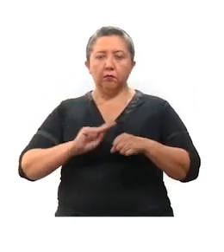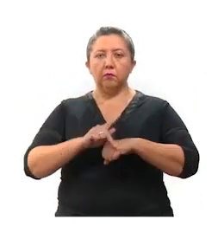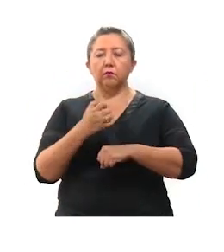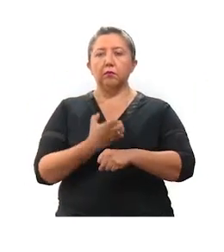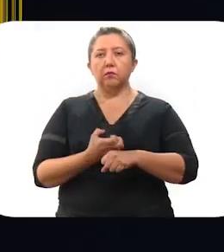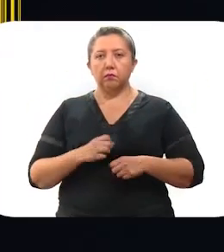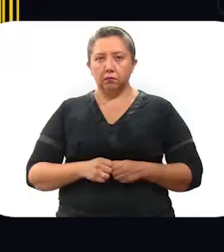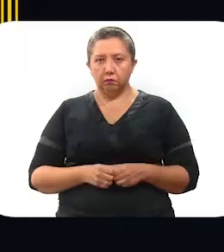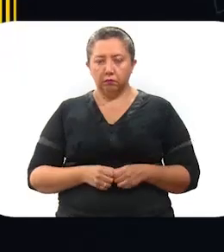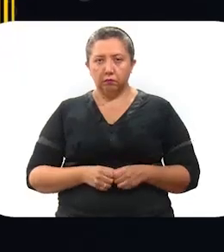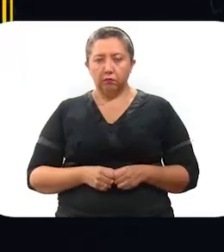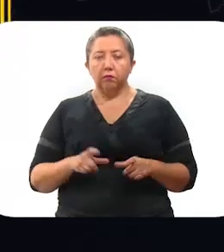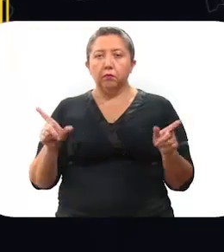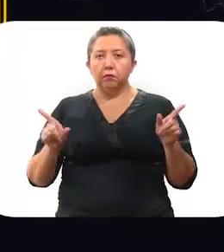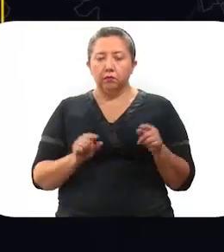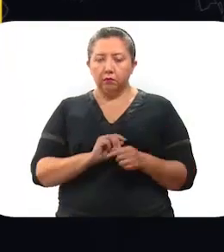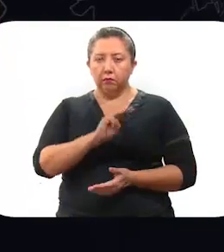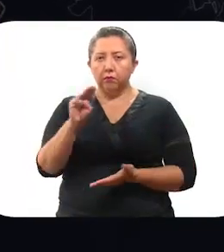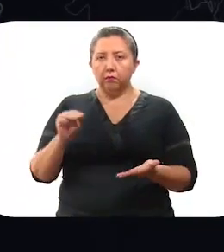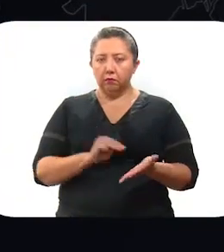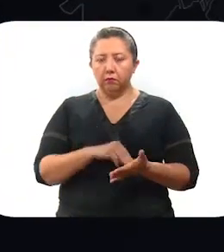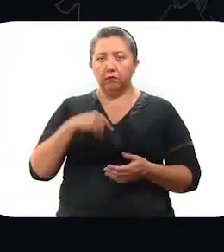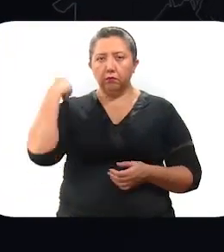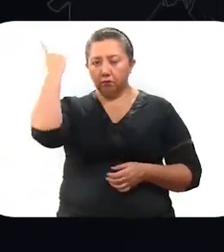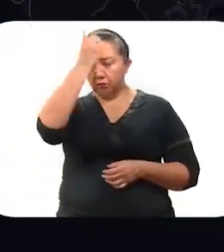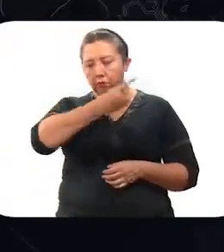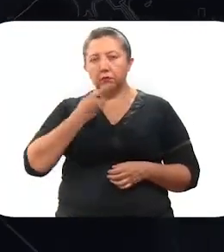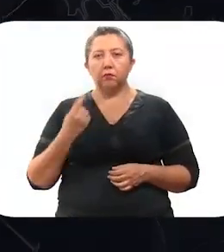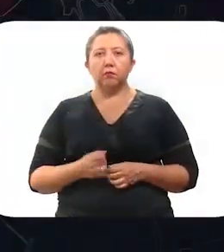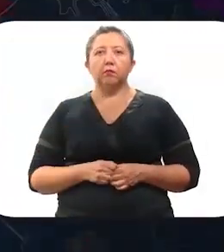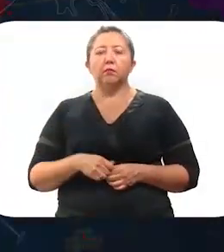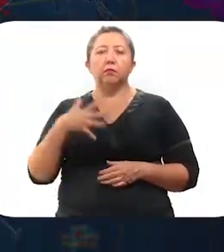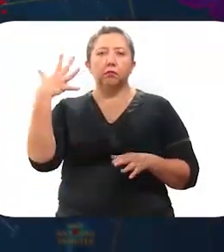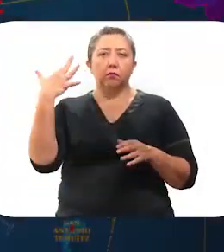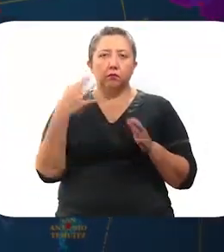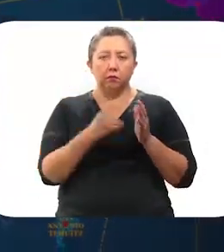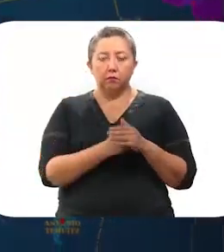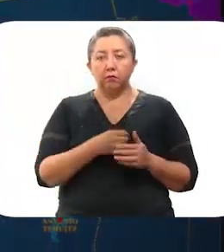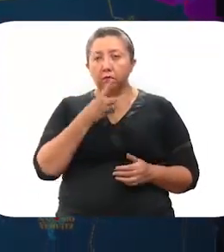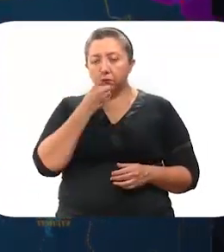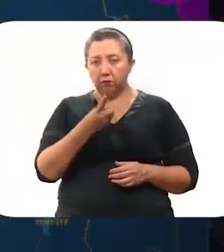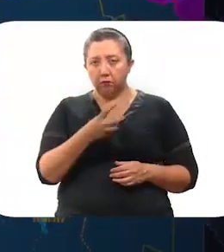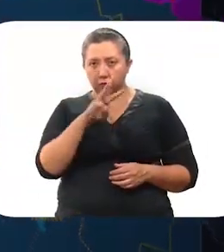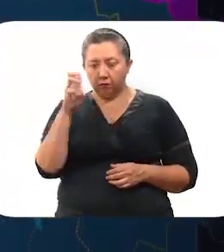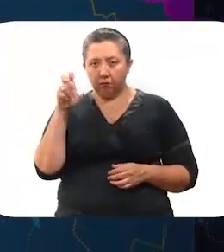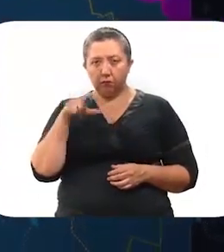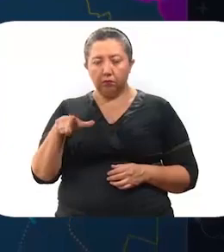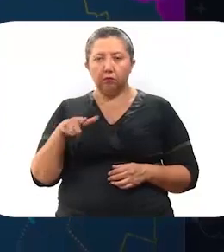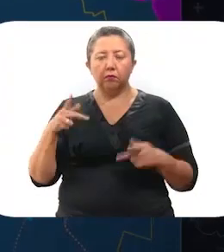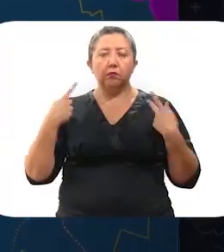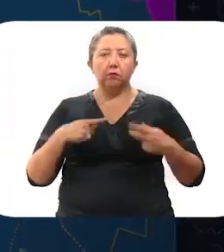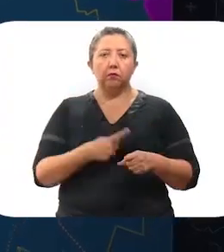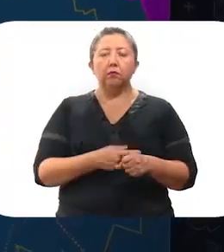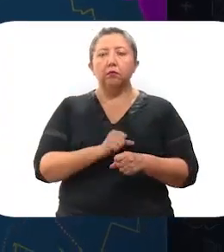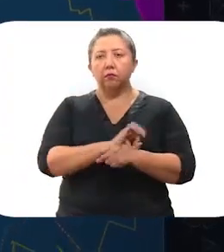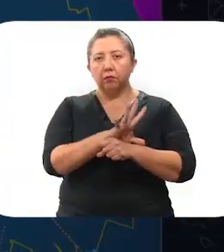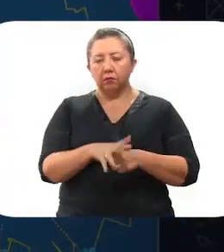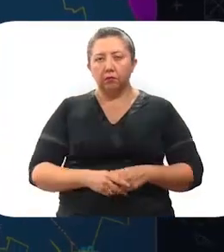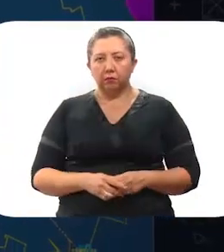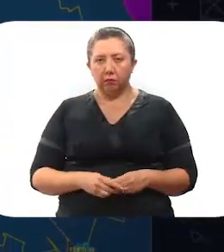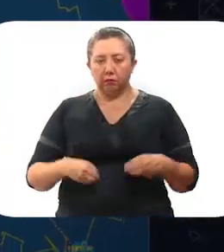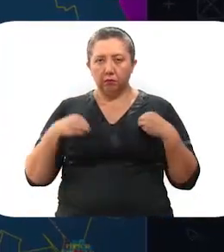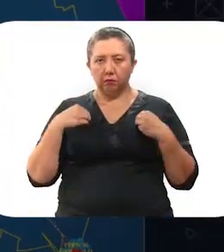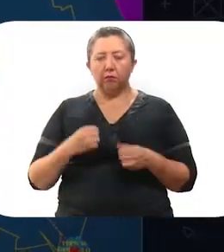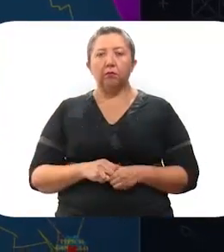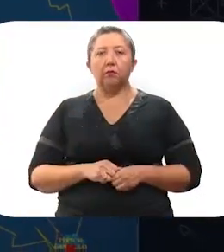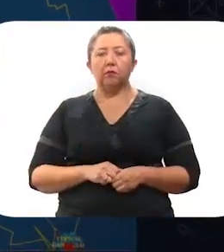otro estado. Específicamente en Mérida, se han diagnosticado 59.317 personas contagiadas de coronavirus,